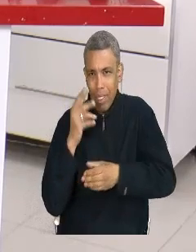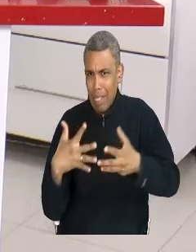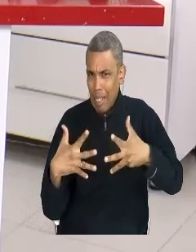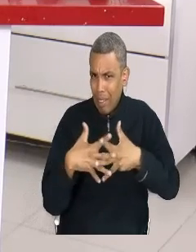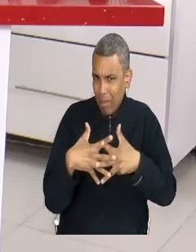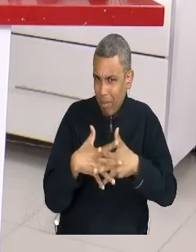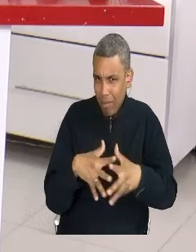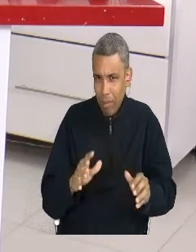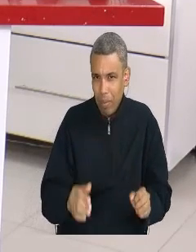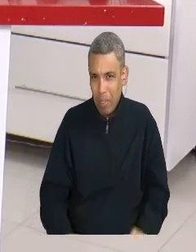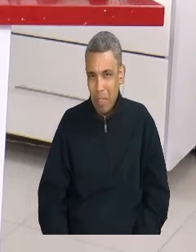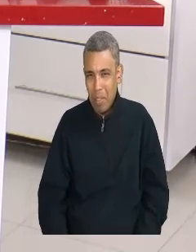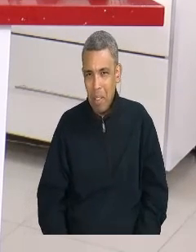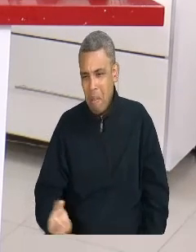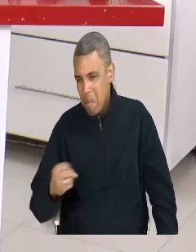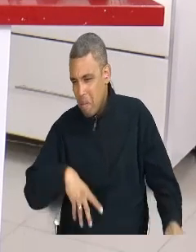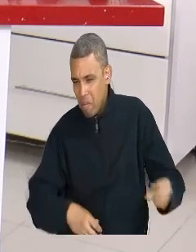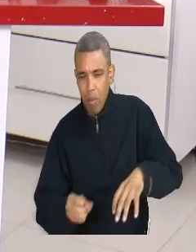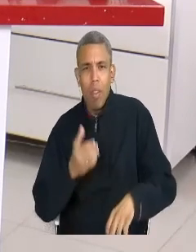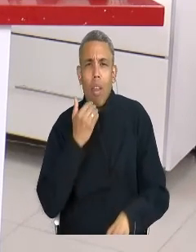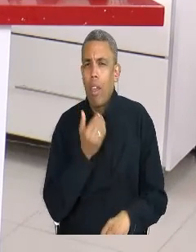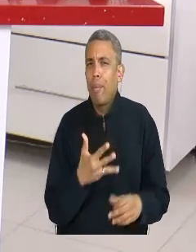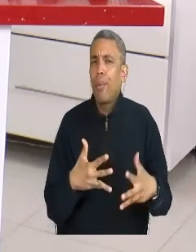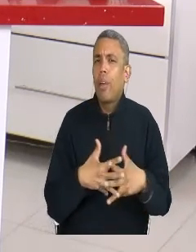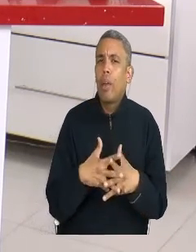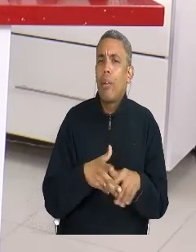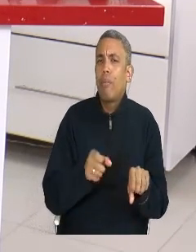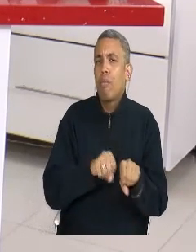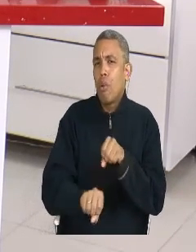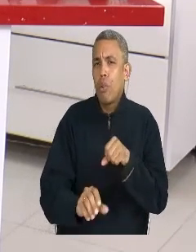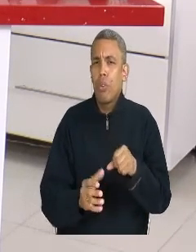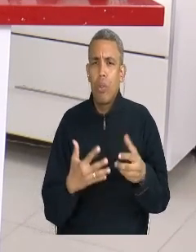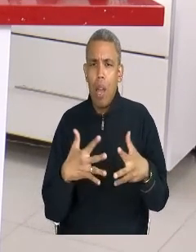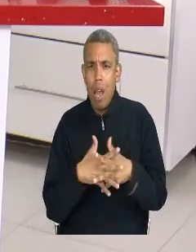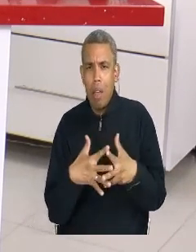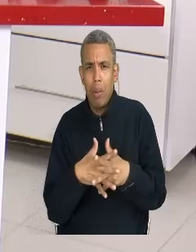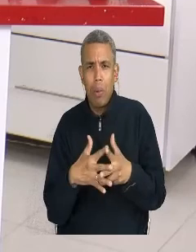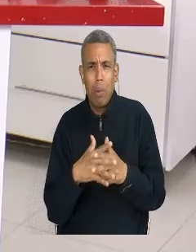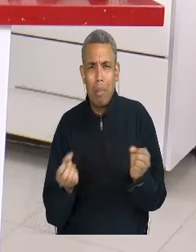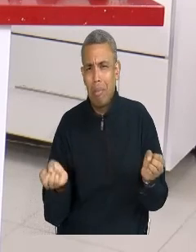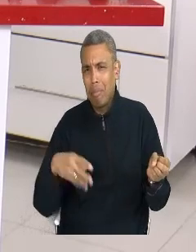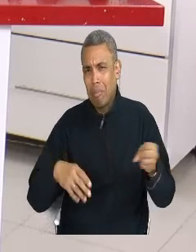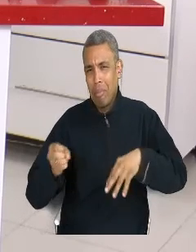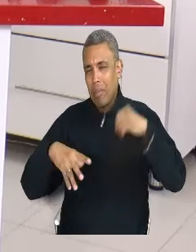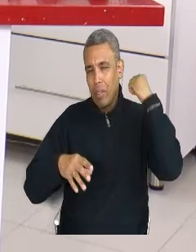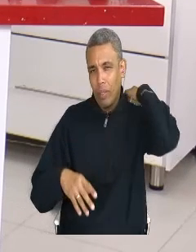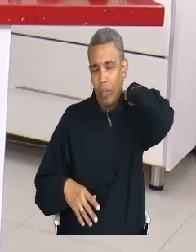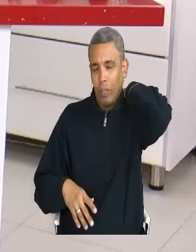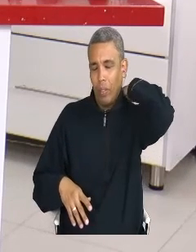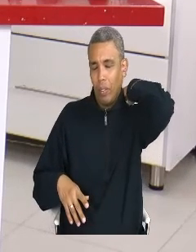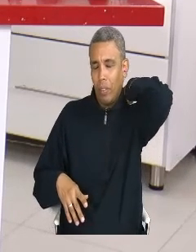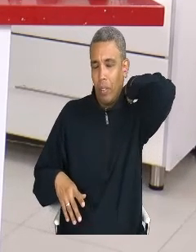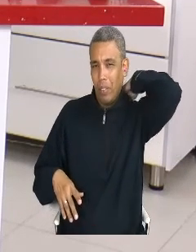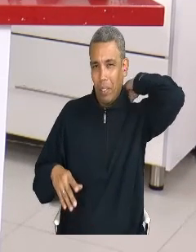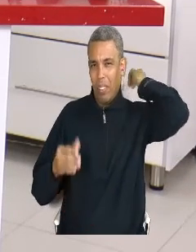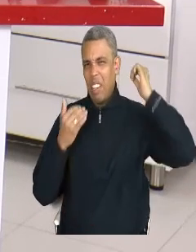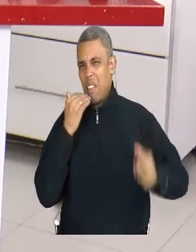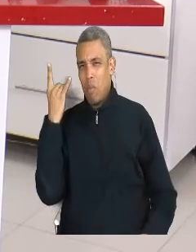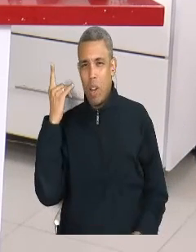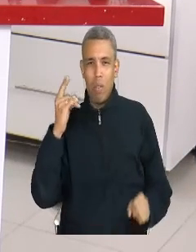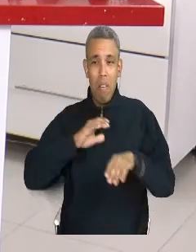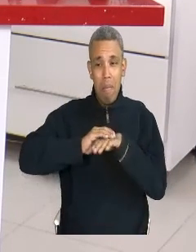Normalmente uno en la casa prepara arroz con pollo, un arroz mixto, cuando tenemos una celebración en especial en nuestra casa.